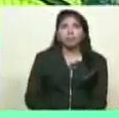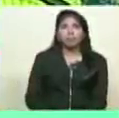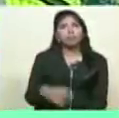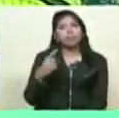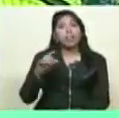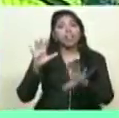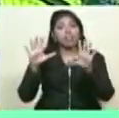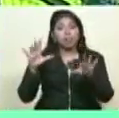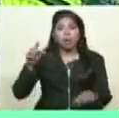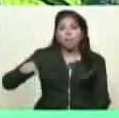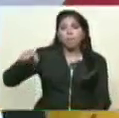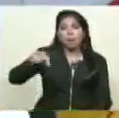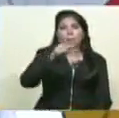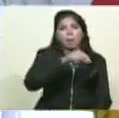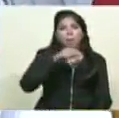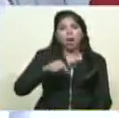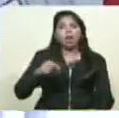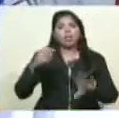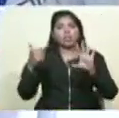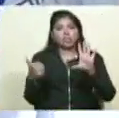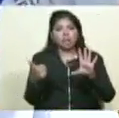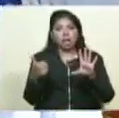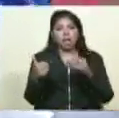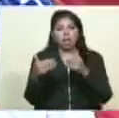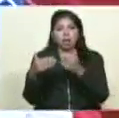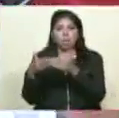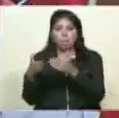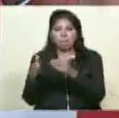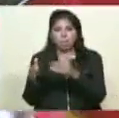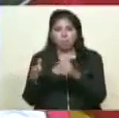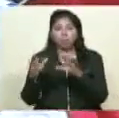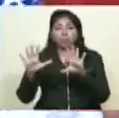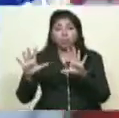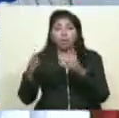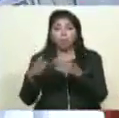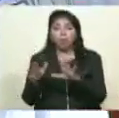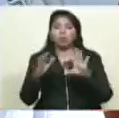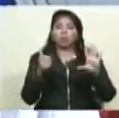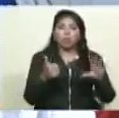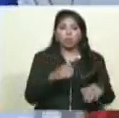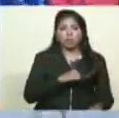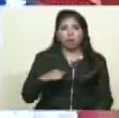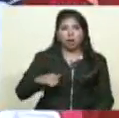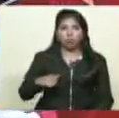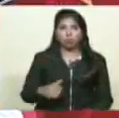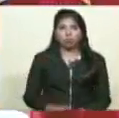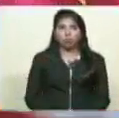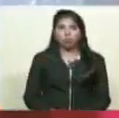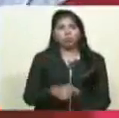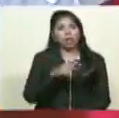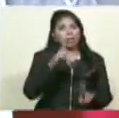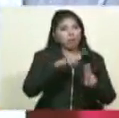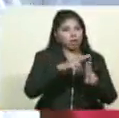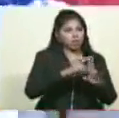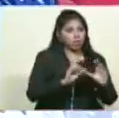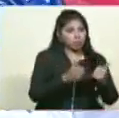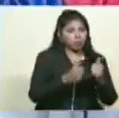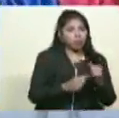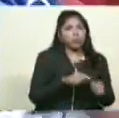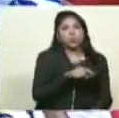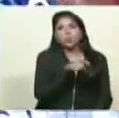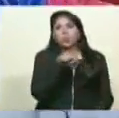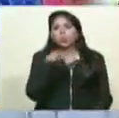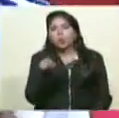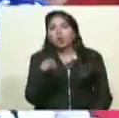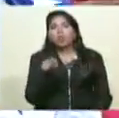contamos con 10 centrales públicos y 6 privados, arrancando de Casta, de allá del estado Táchira, pasando por Sucre, la zona de